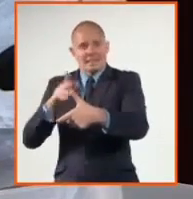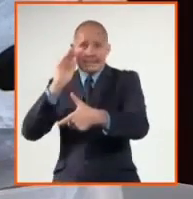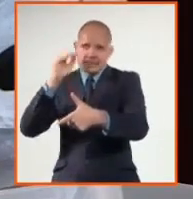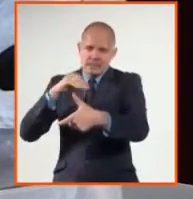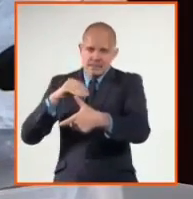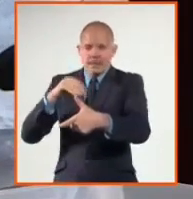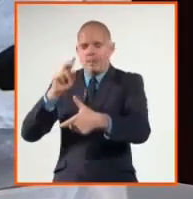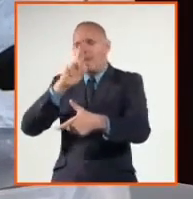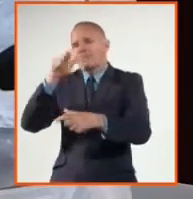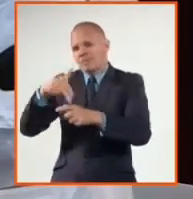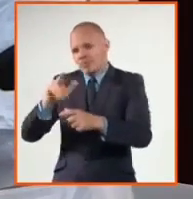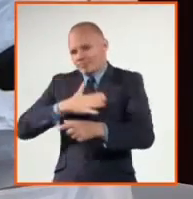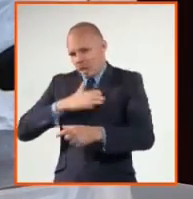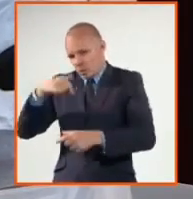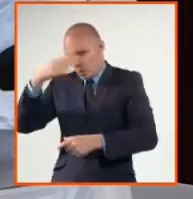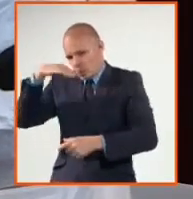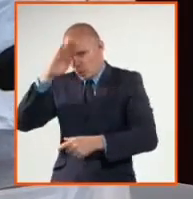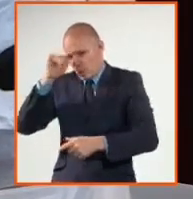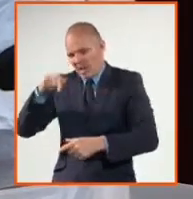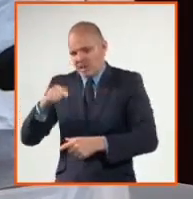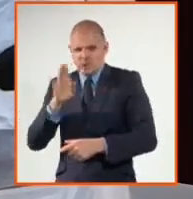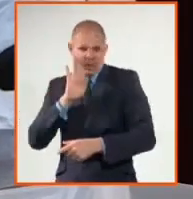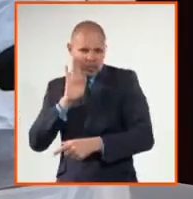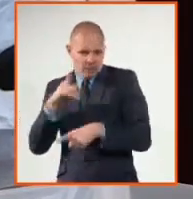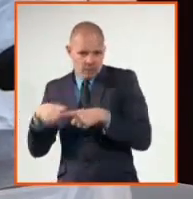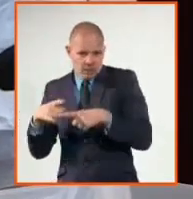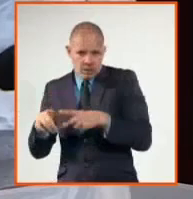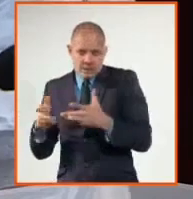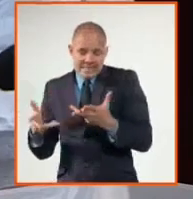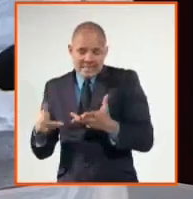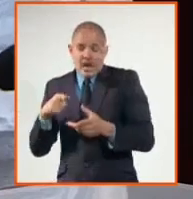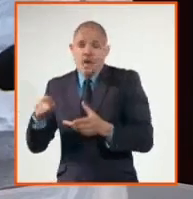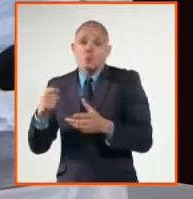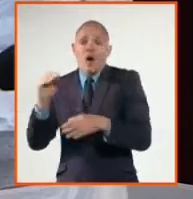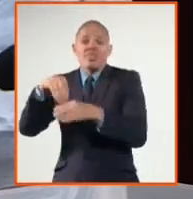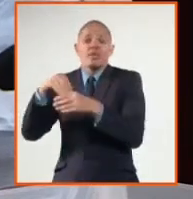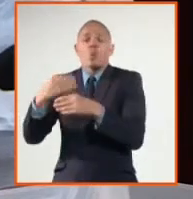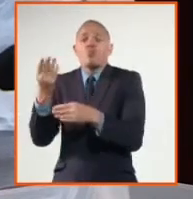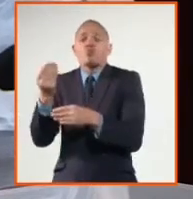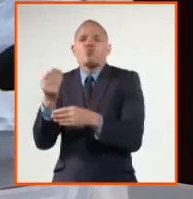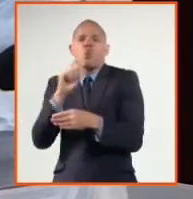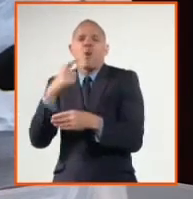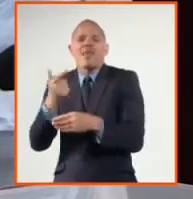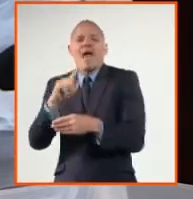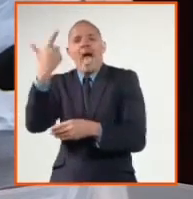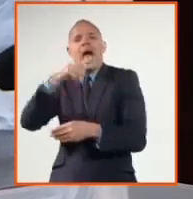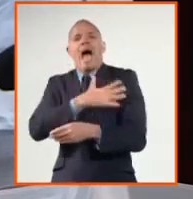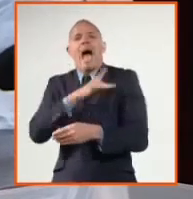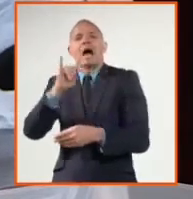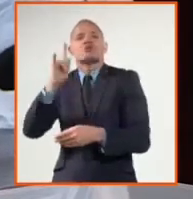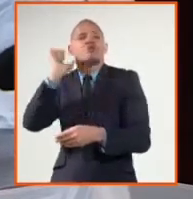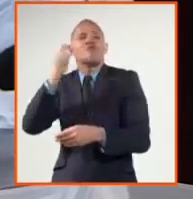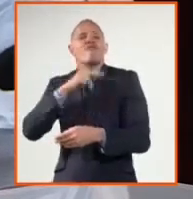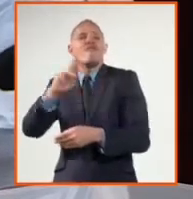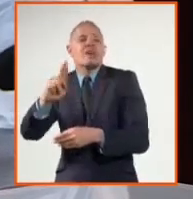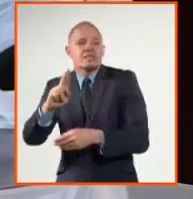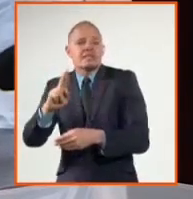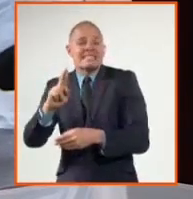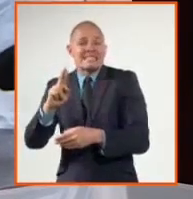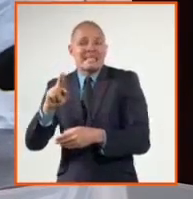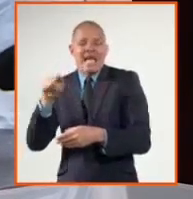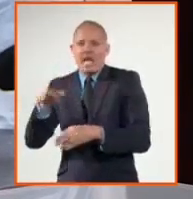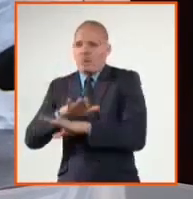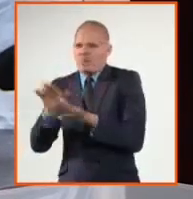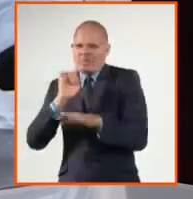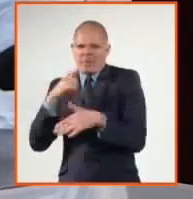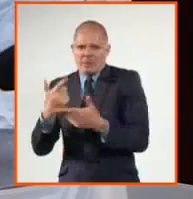características provocó un incendio que no fue tan grande el incendio como el golpe que dio específicamente en una de las columnas